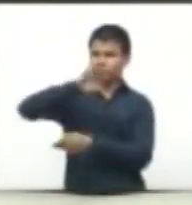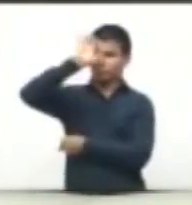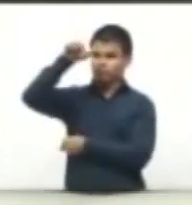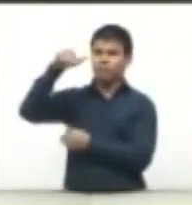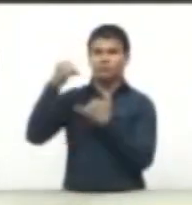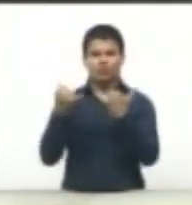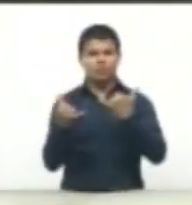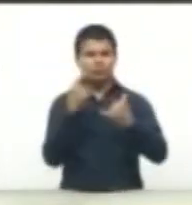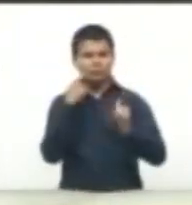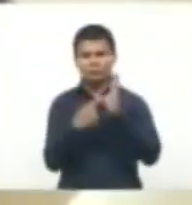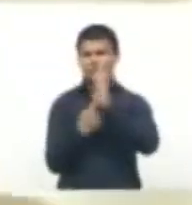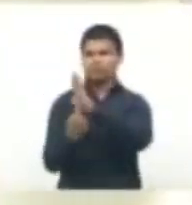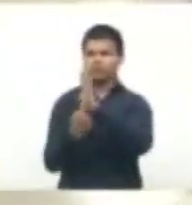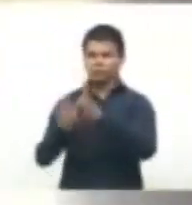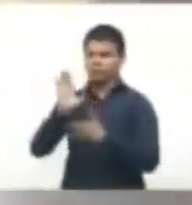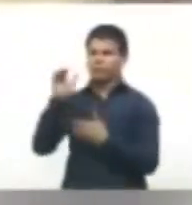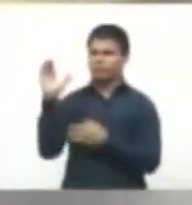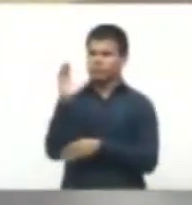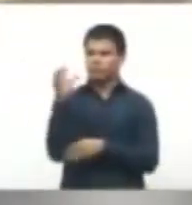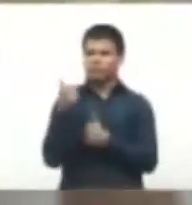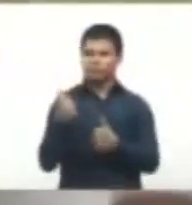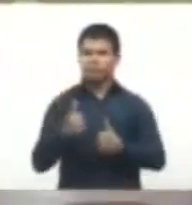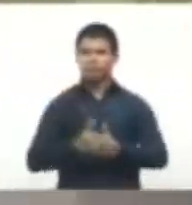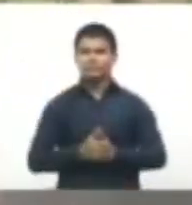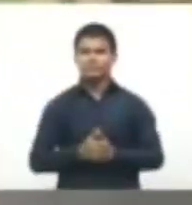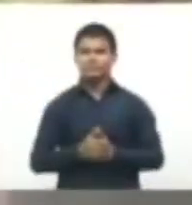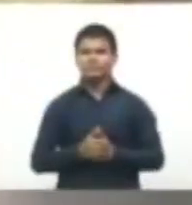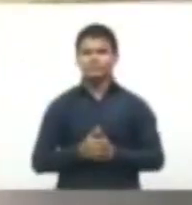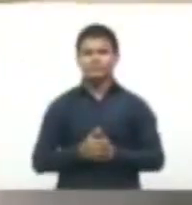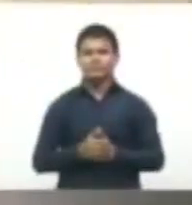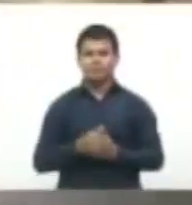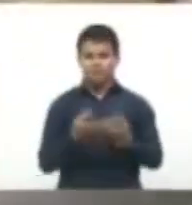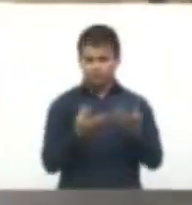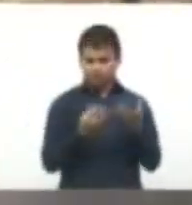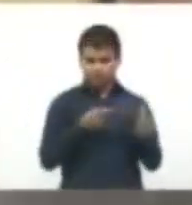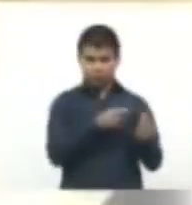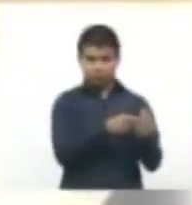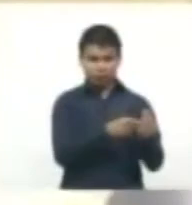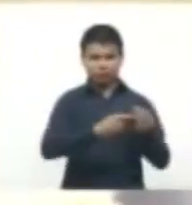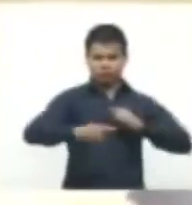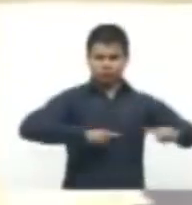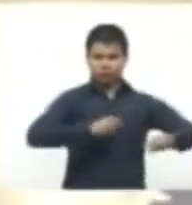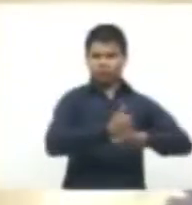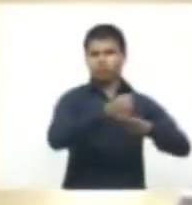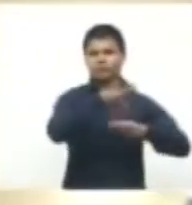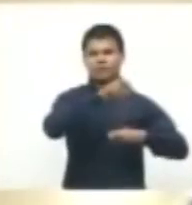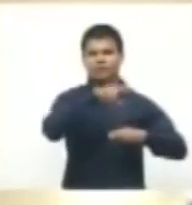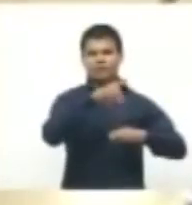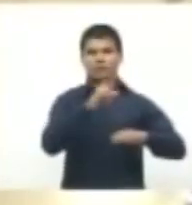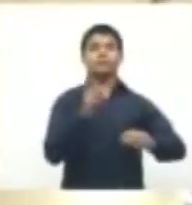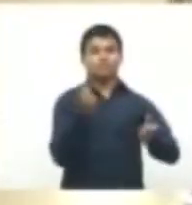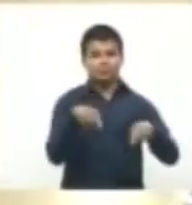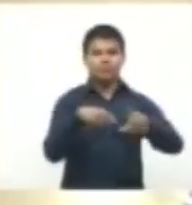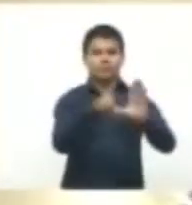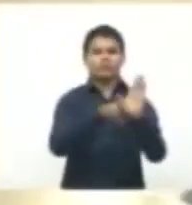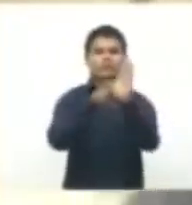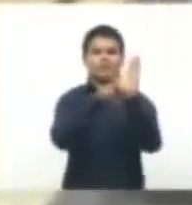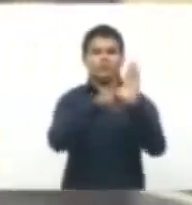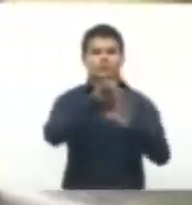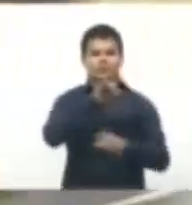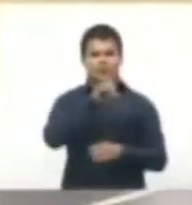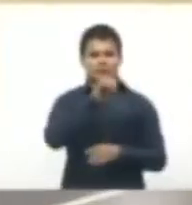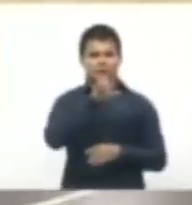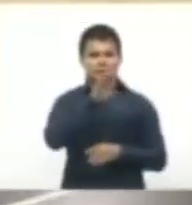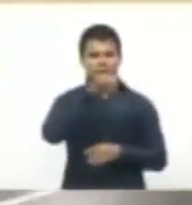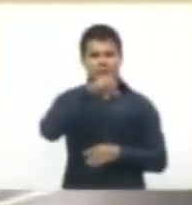demostrar de qué estamos hechos. En el equipo dirigido por el entrenador Hernán Giraldo, también estará el guajiro Divier Pérez, quienes se prepararon